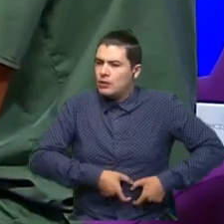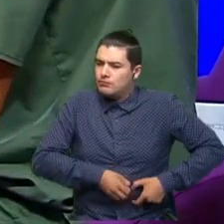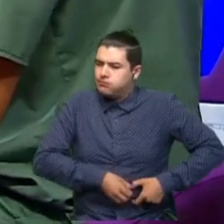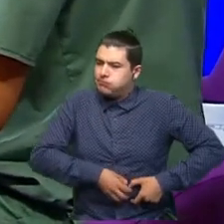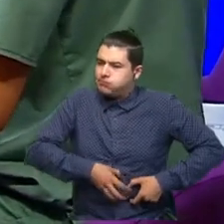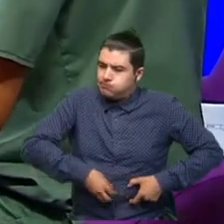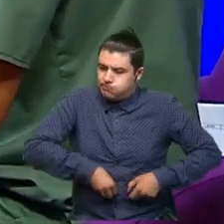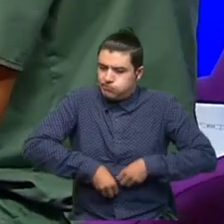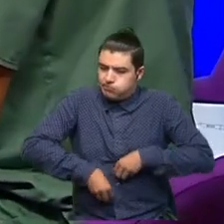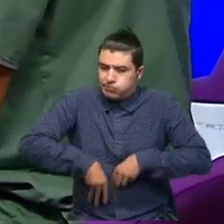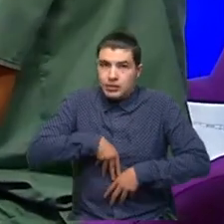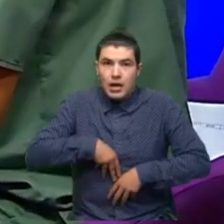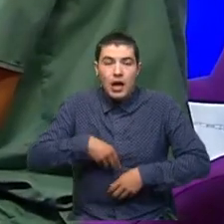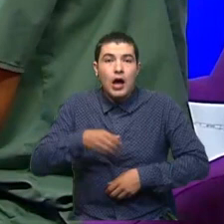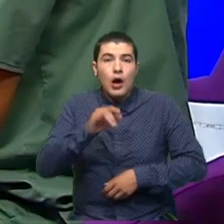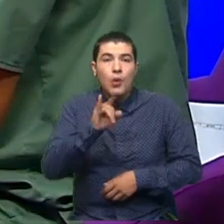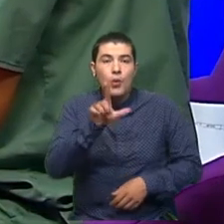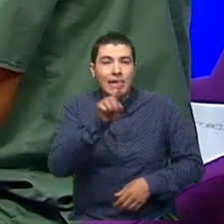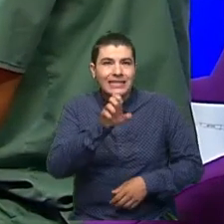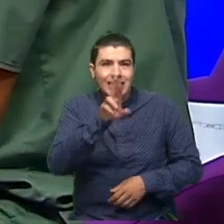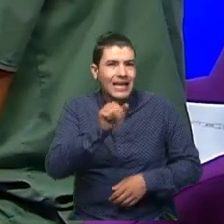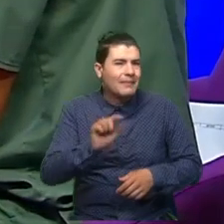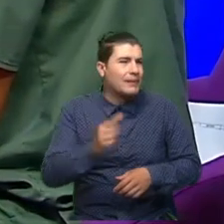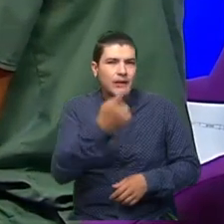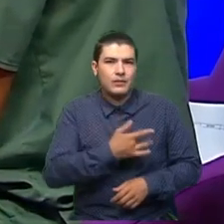bien específicos, que es el dolor urente a nivel